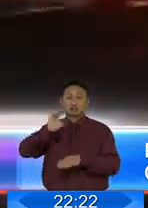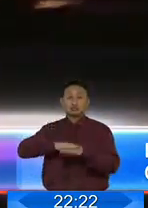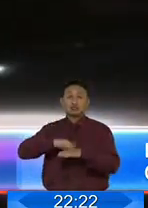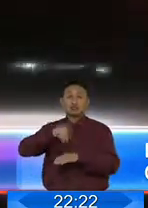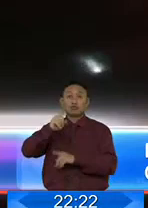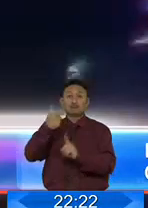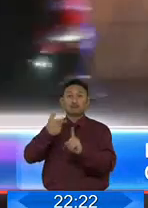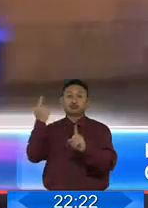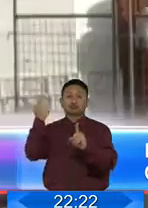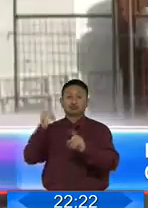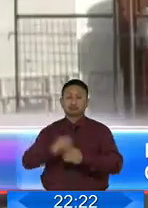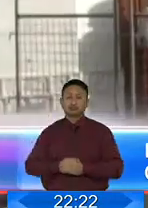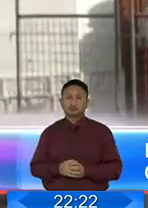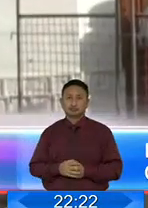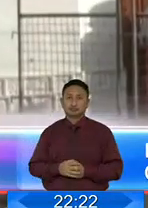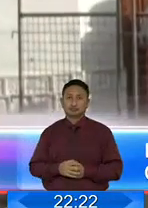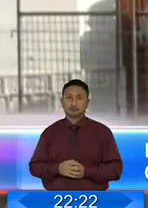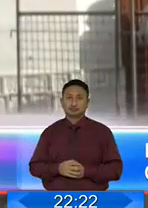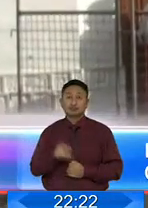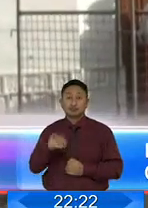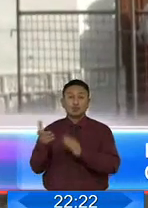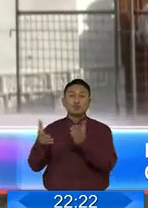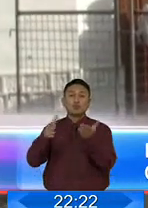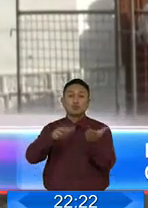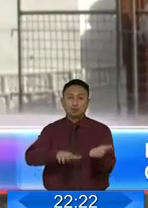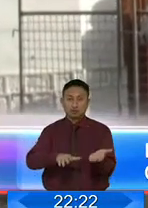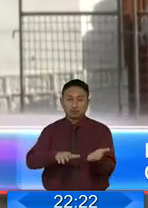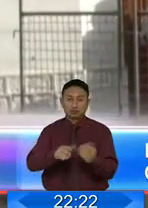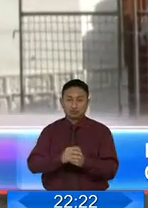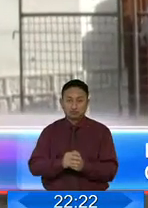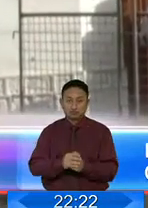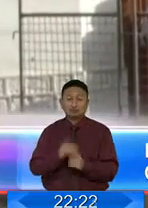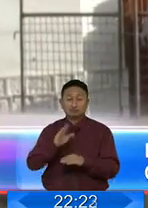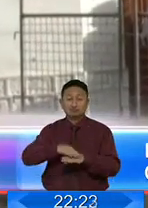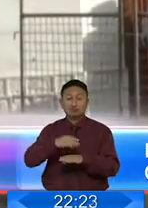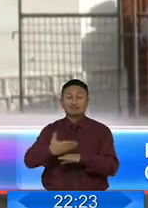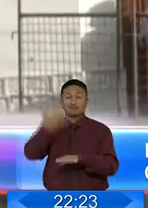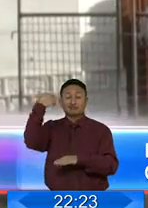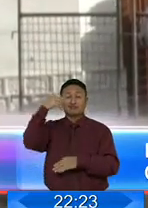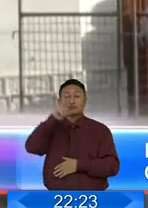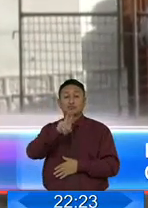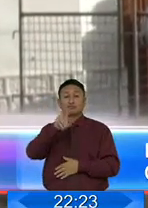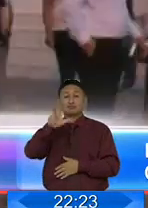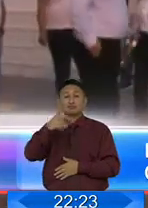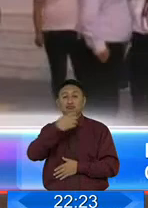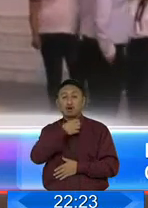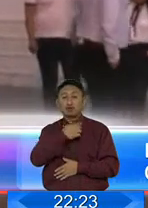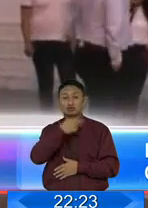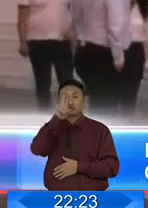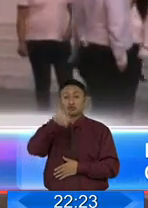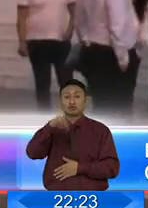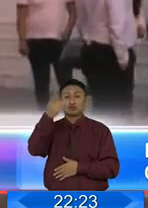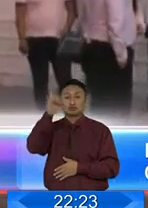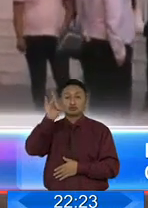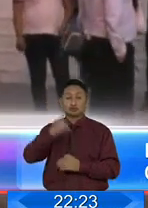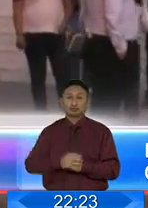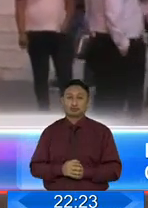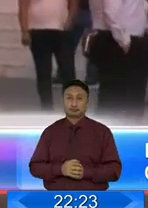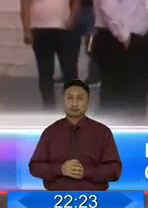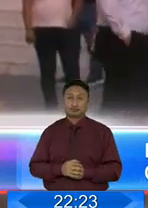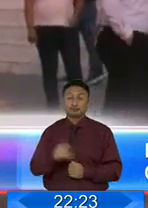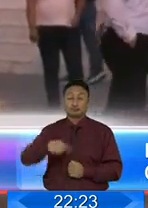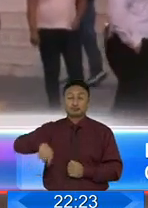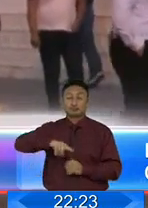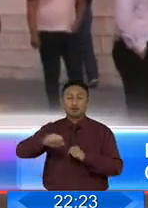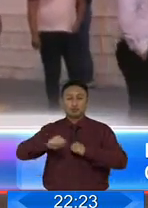propinado un disparo en el cráneo que le causó la muerte durante una gresca el pasado 23 de agosto de 2018, en medio